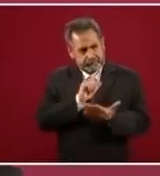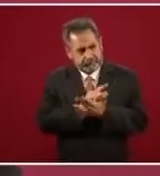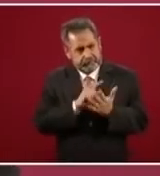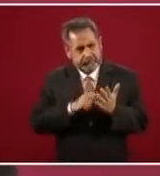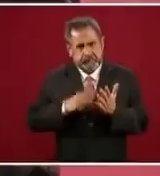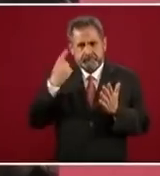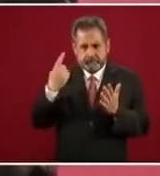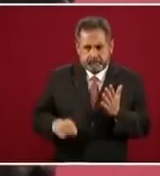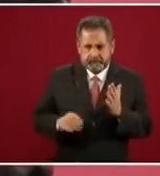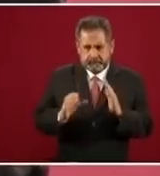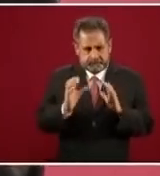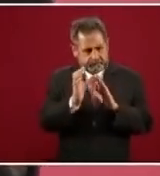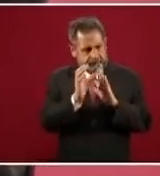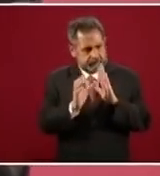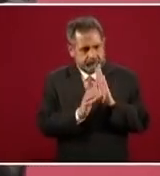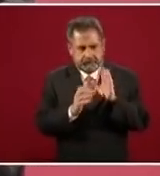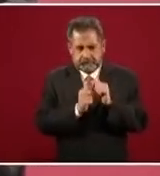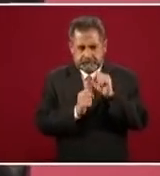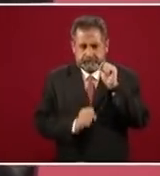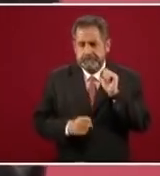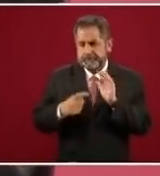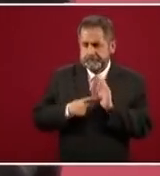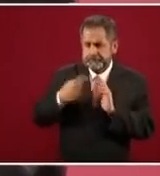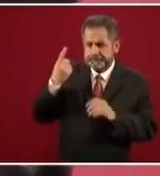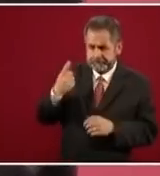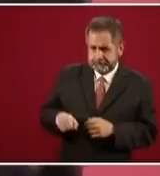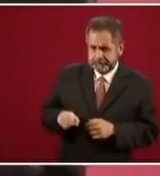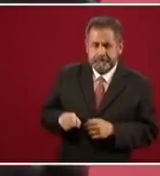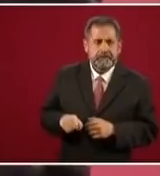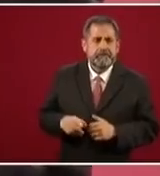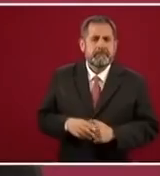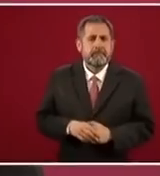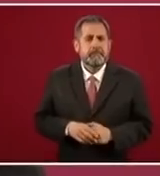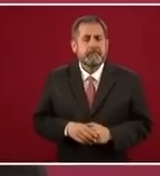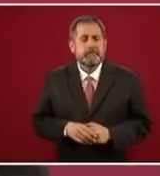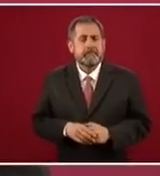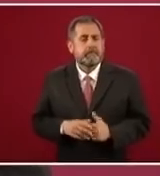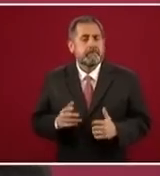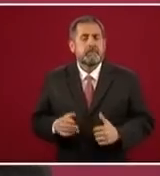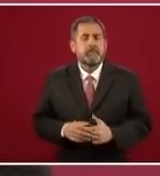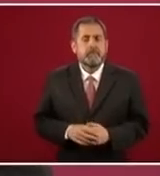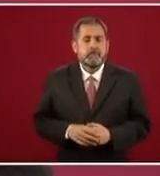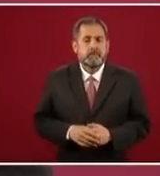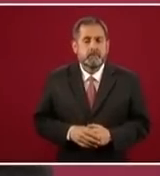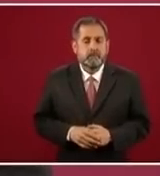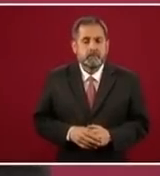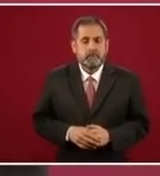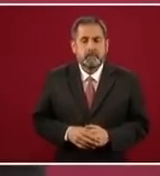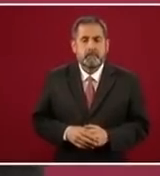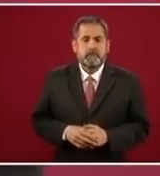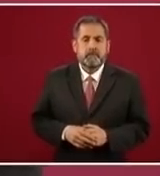la Constitución lo mandata.